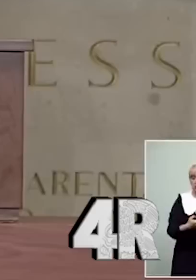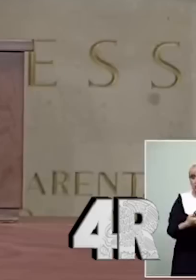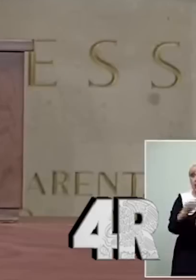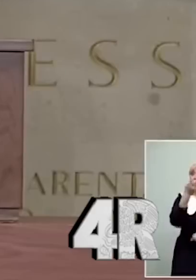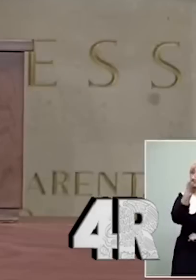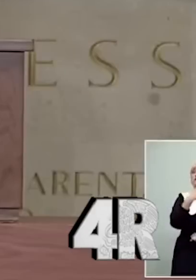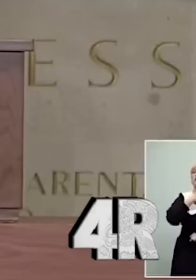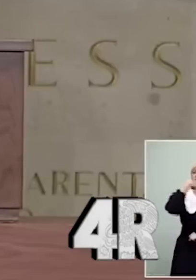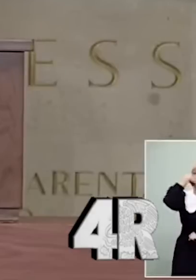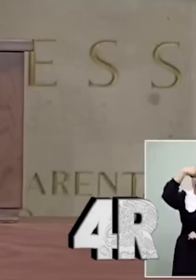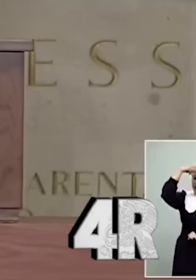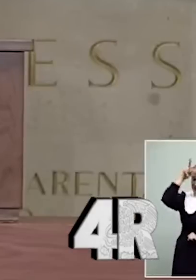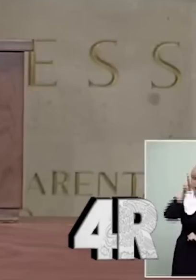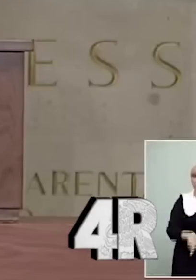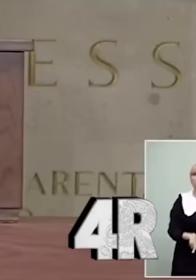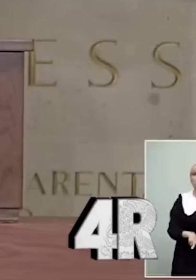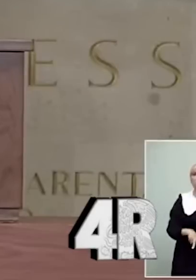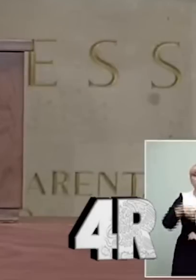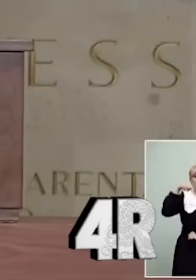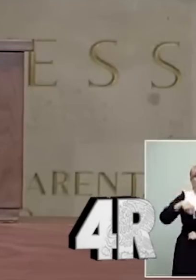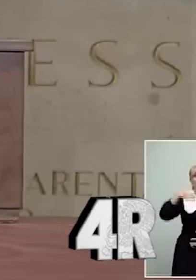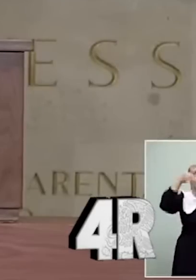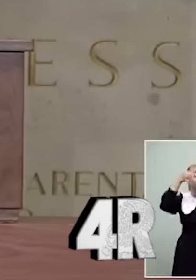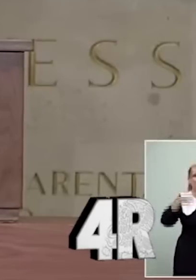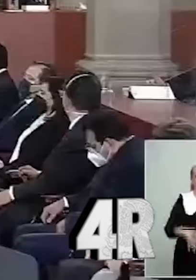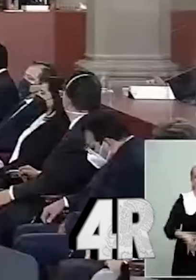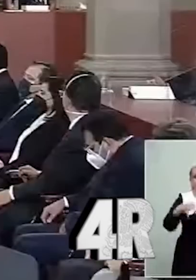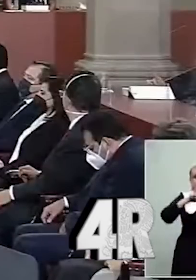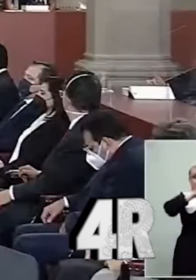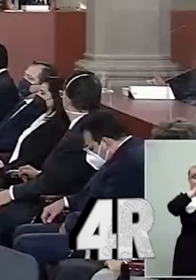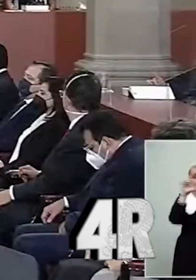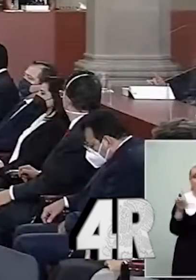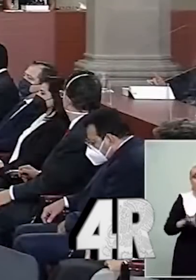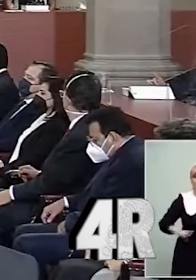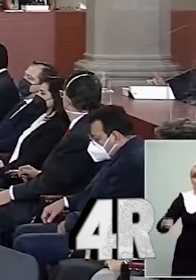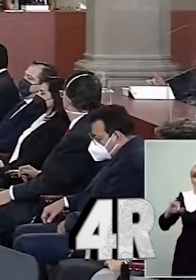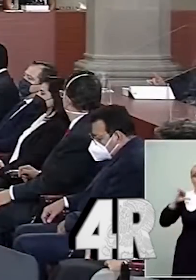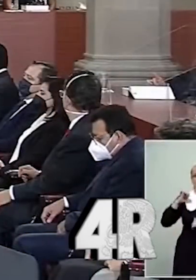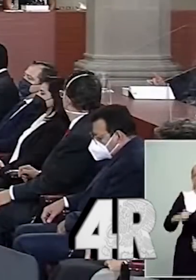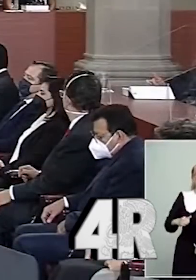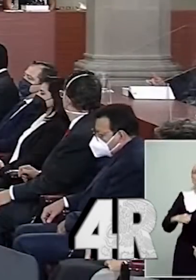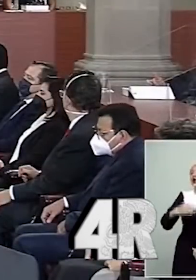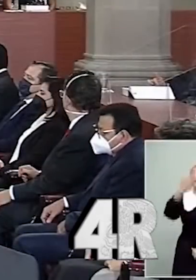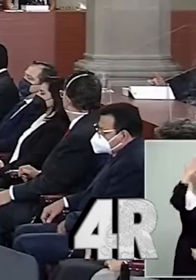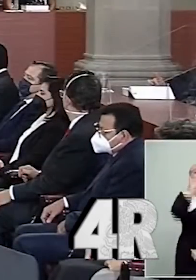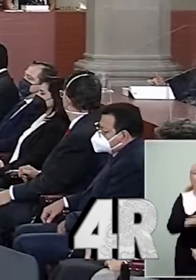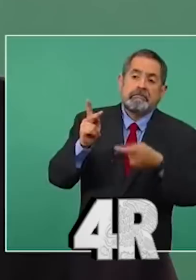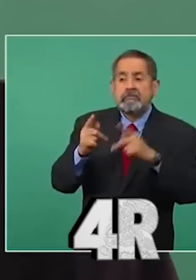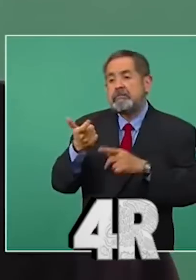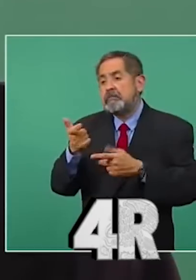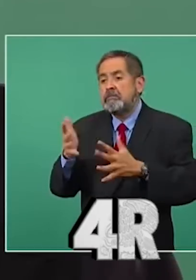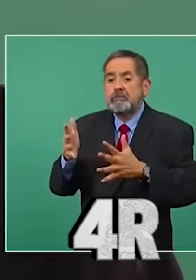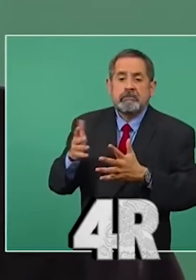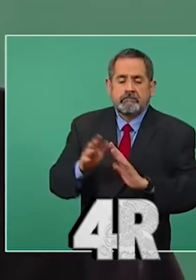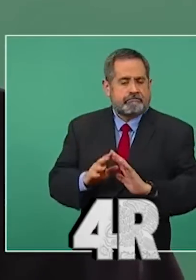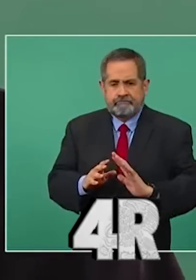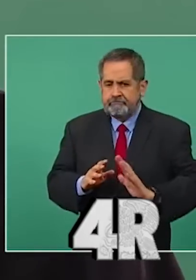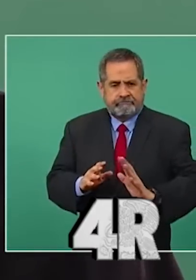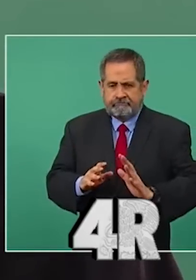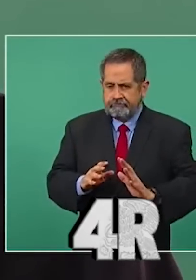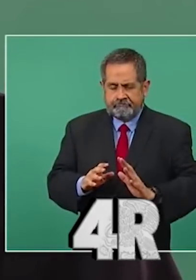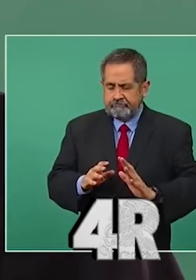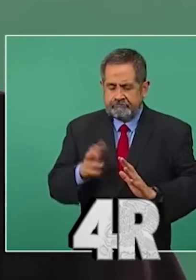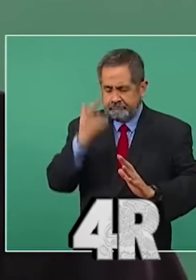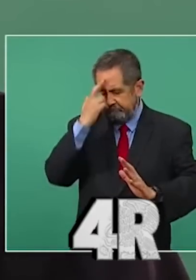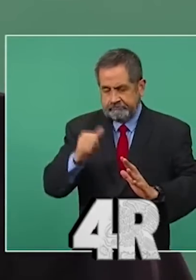Cuarta Transformación. ¿Ustedes cómo ven la situación, ciudadanos? ¿Qué les parece estas noticias de que el INAI y el INE